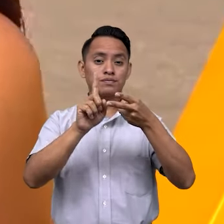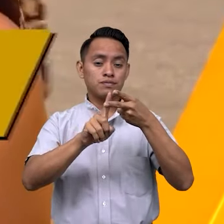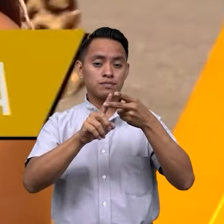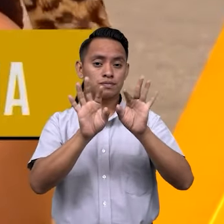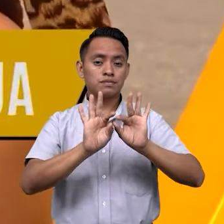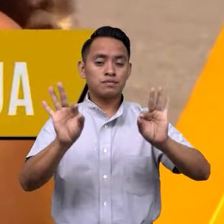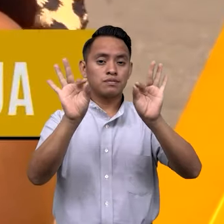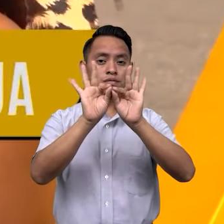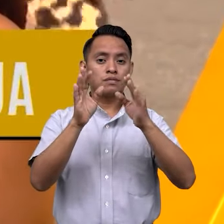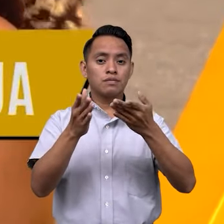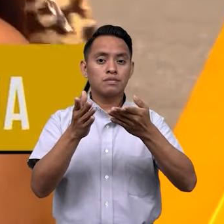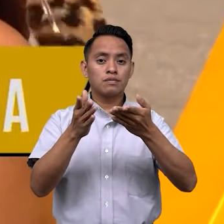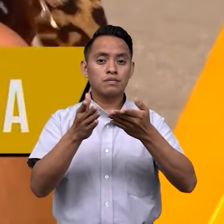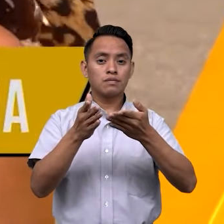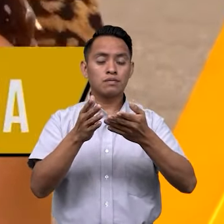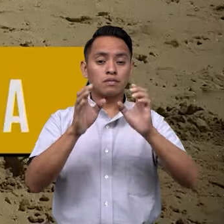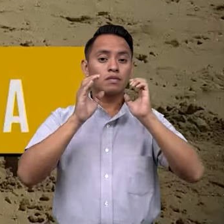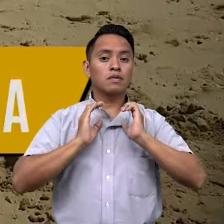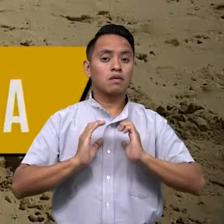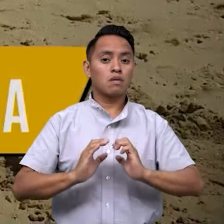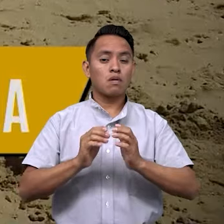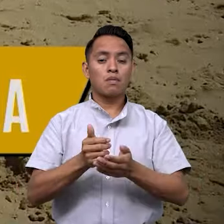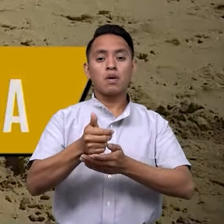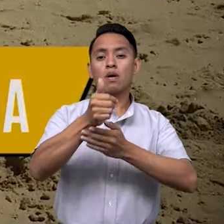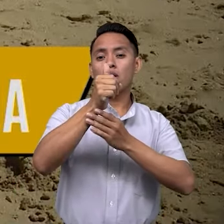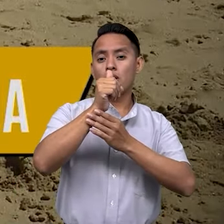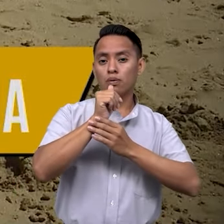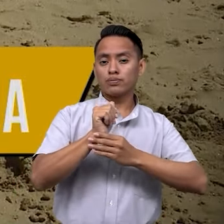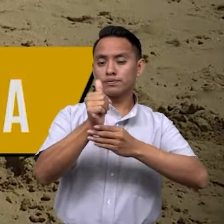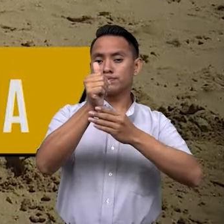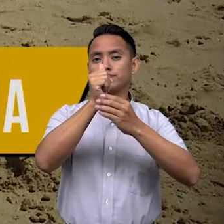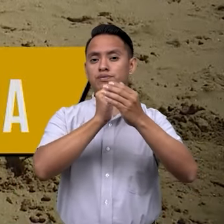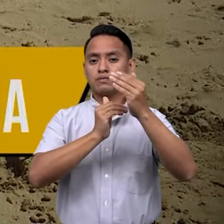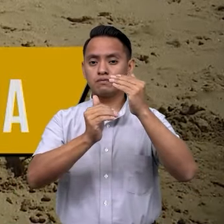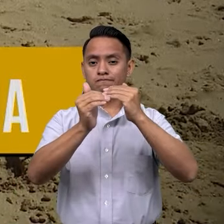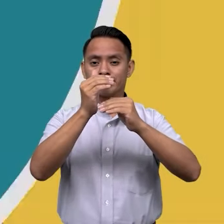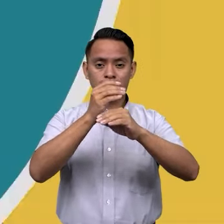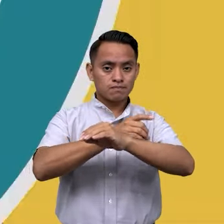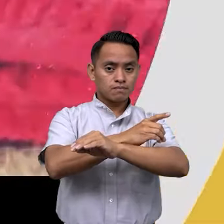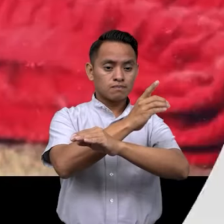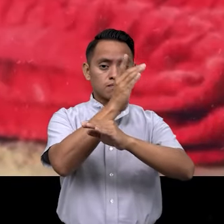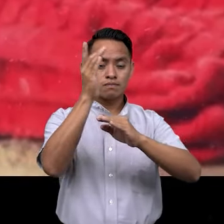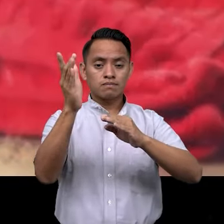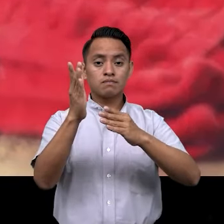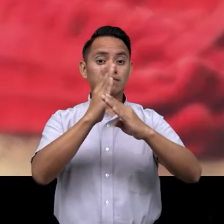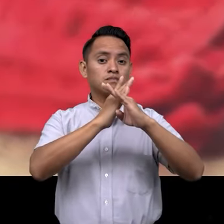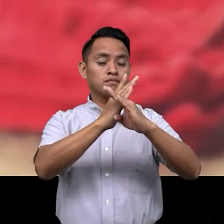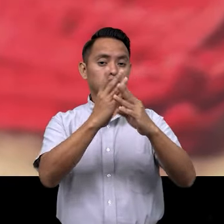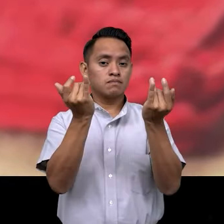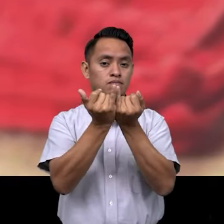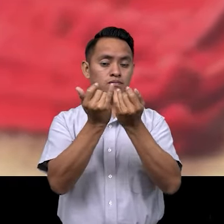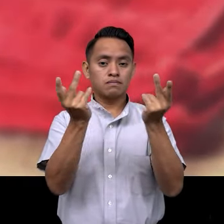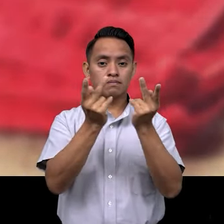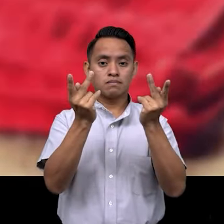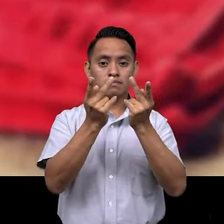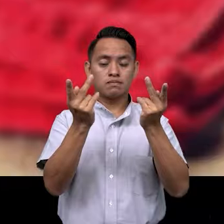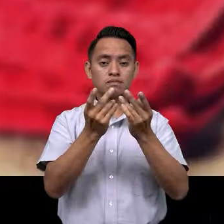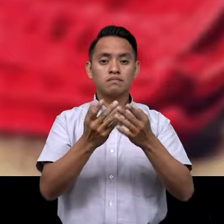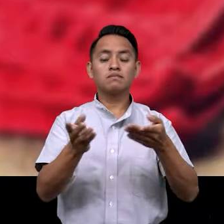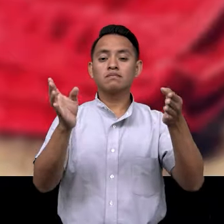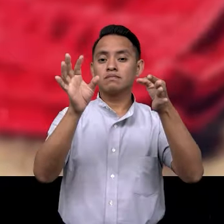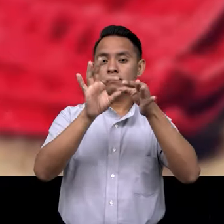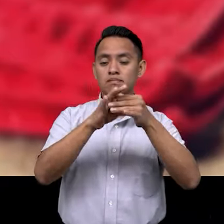lo más importante, hidratemos nuestro cuerpo consumiendo abundante agua a lo largo del día. Prevenir es vivir, unidos y